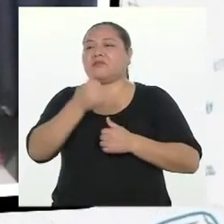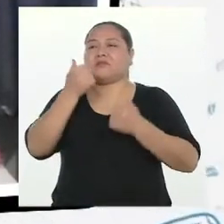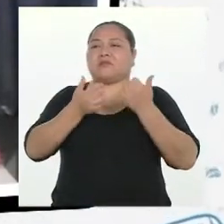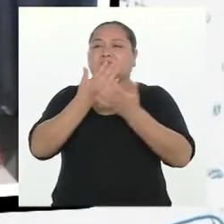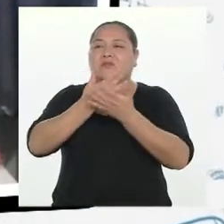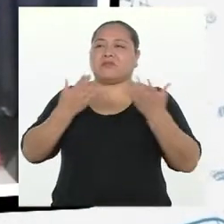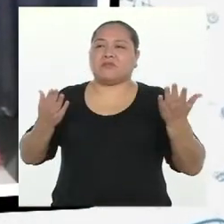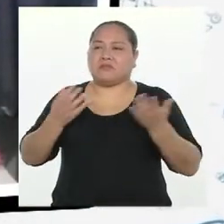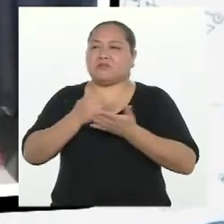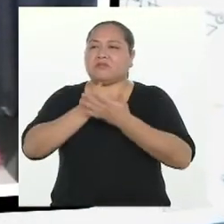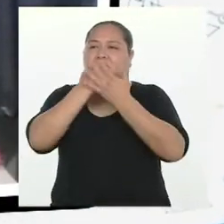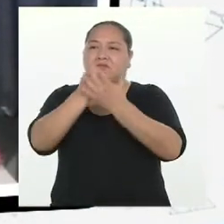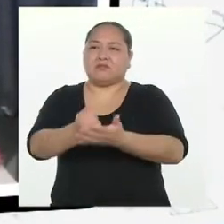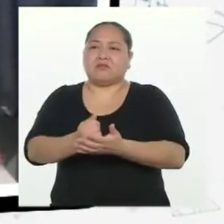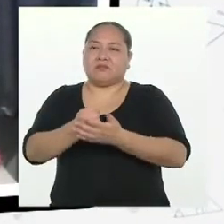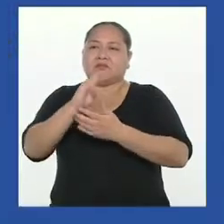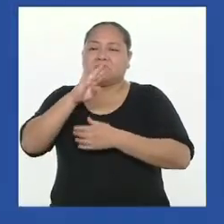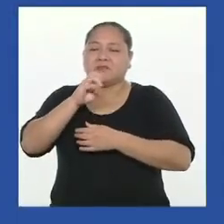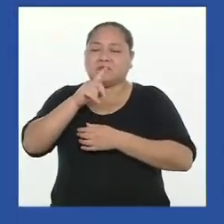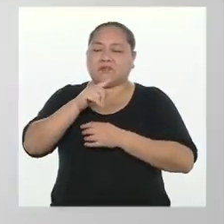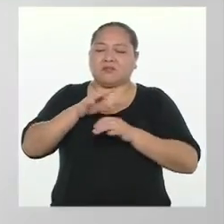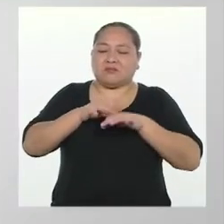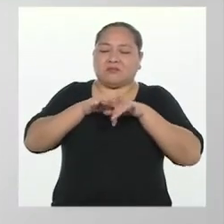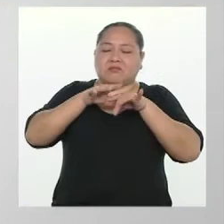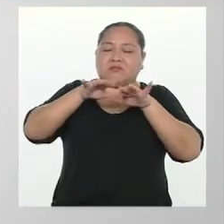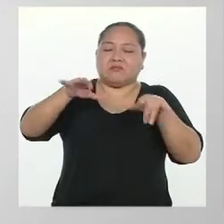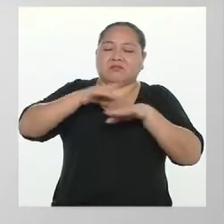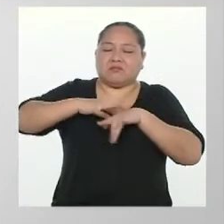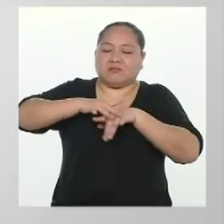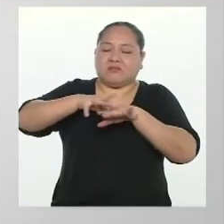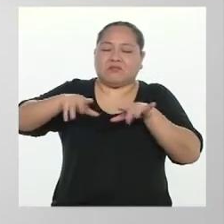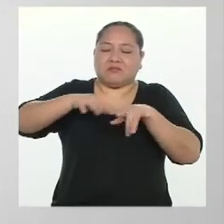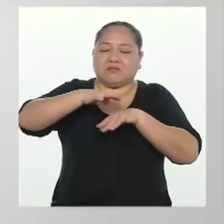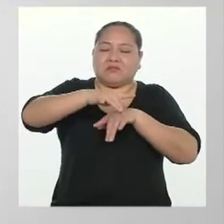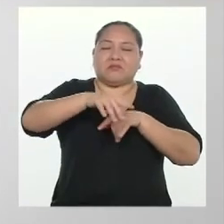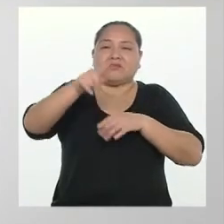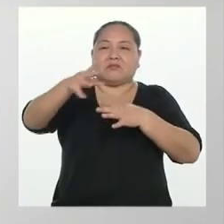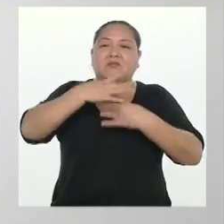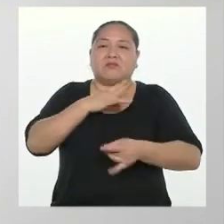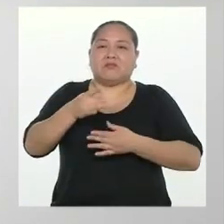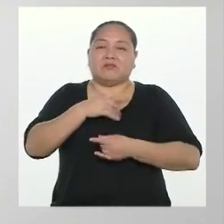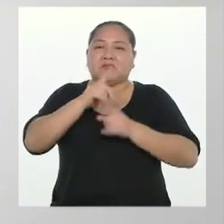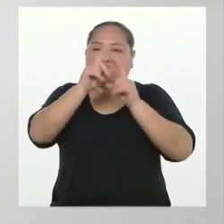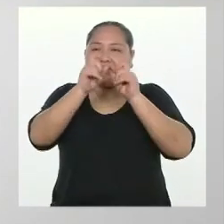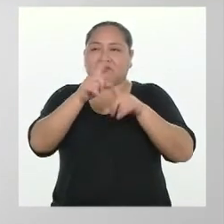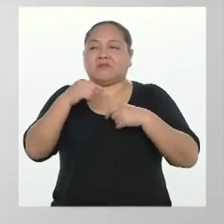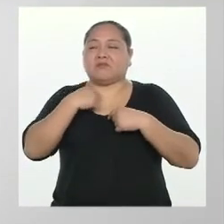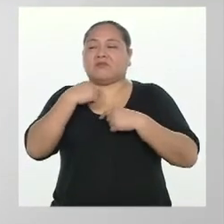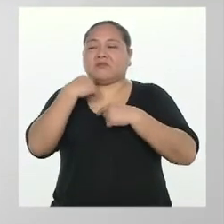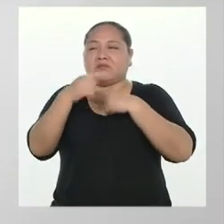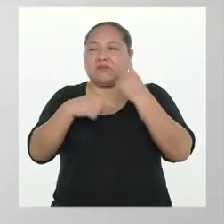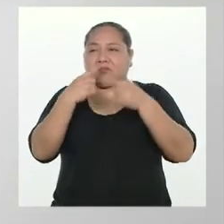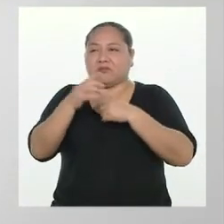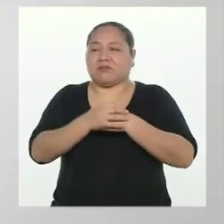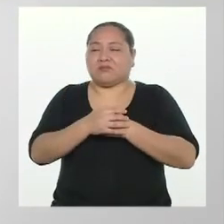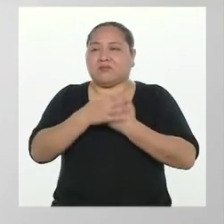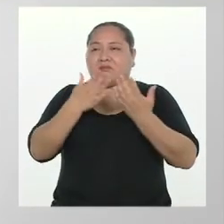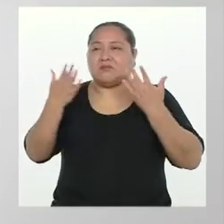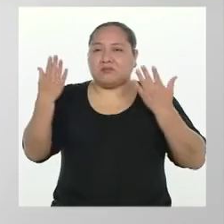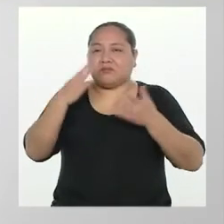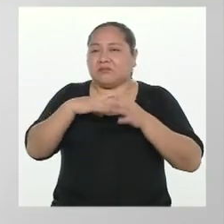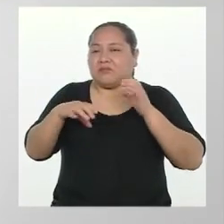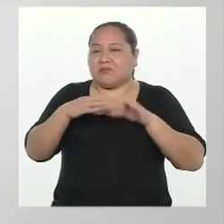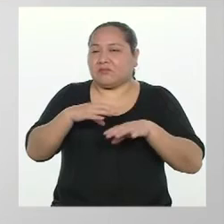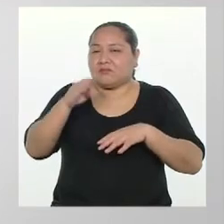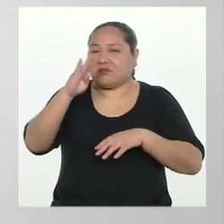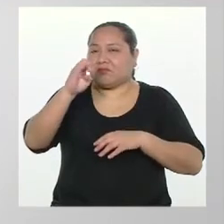las bacterias se multipliquen más rápidamente? Interesante pregunta. Les cuento que los factores que hacen